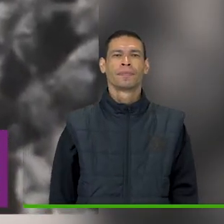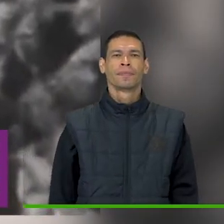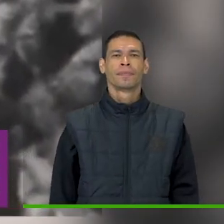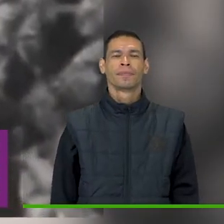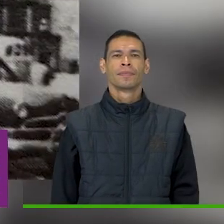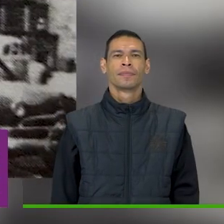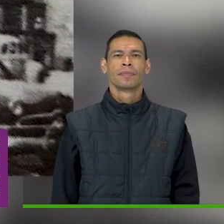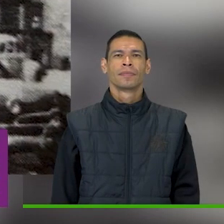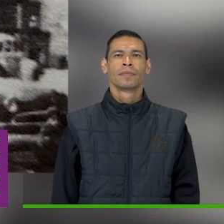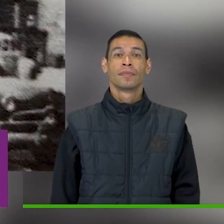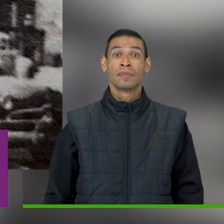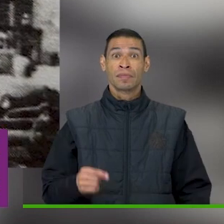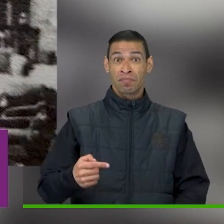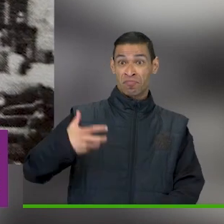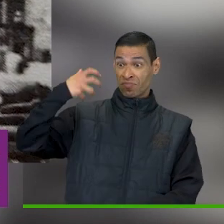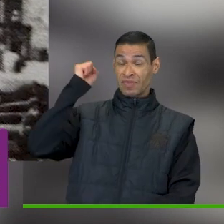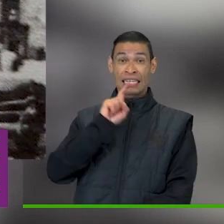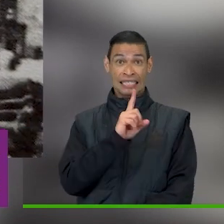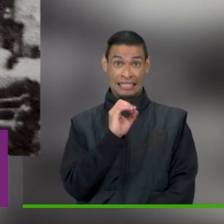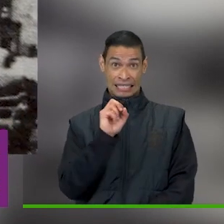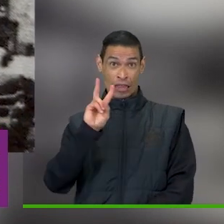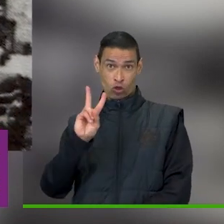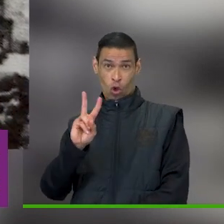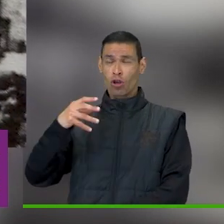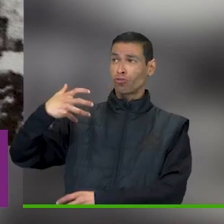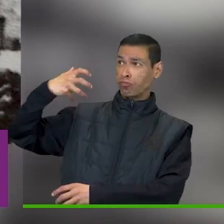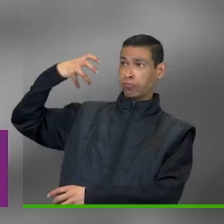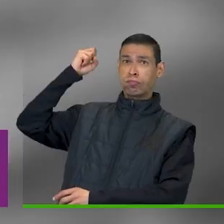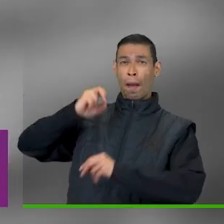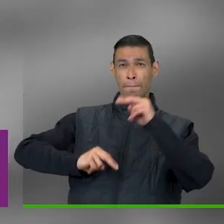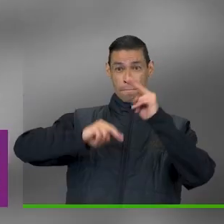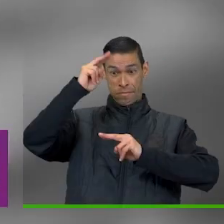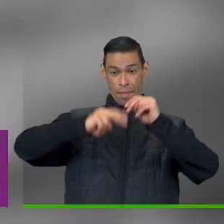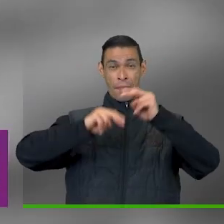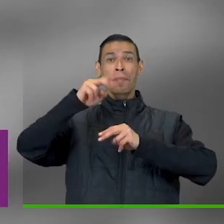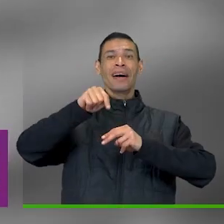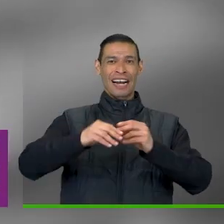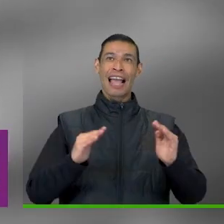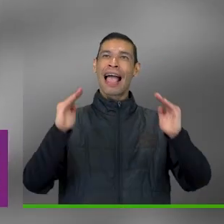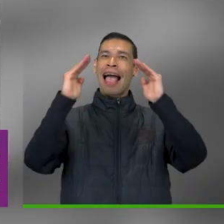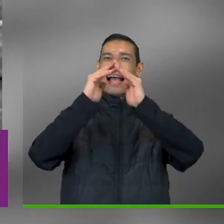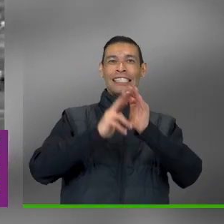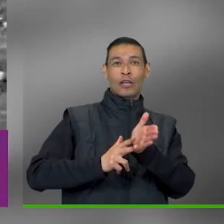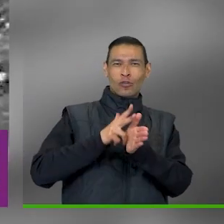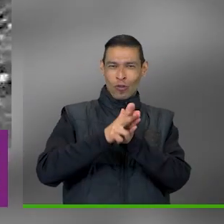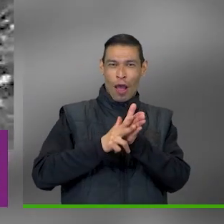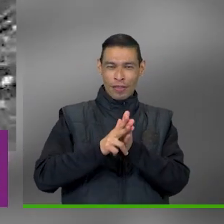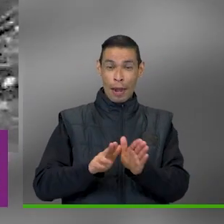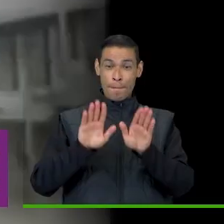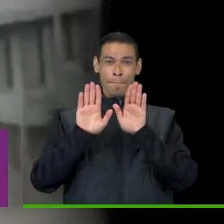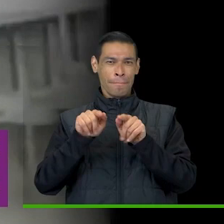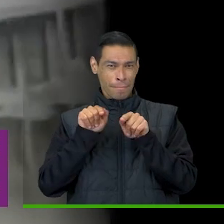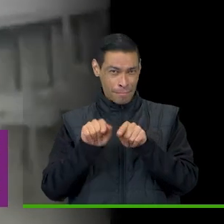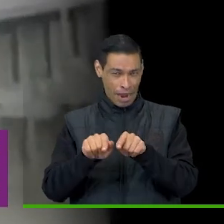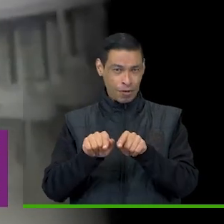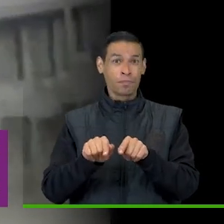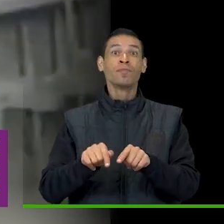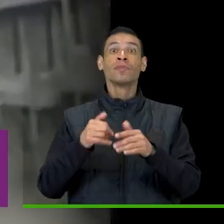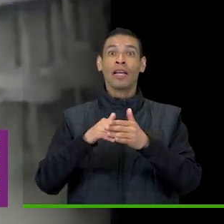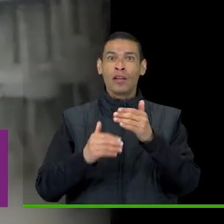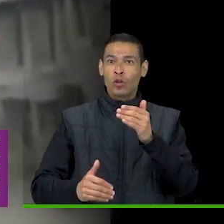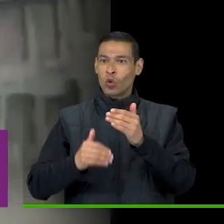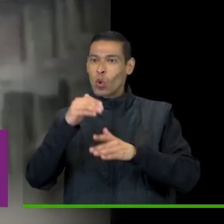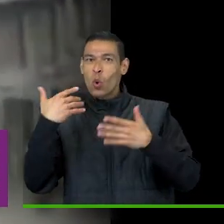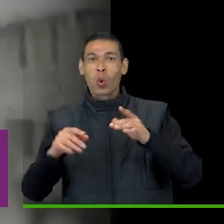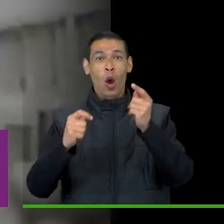102 años atrás fue construida esta estación del tren y desde ese momento se convirtió en uno de los motores del comercio y del turismo en